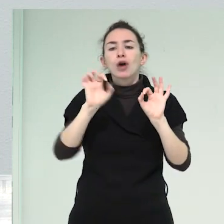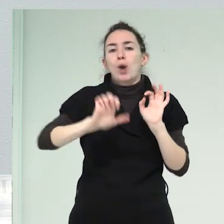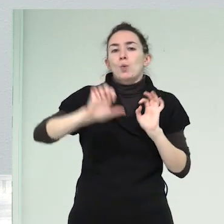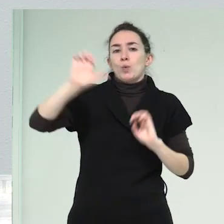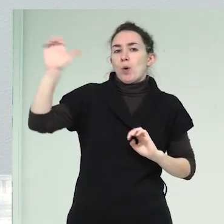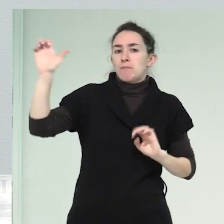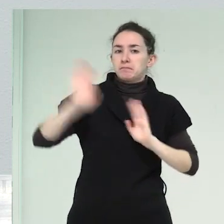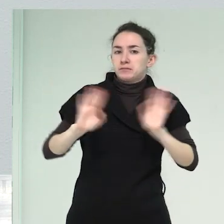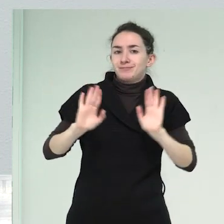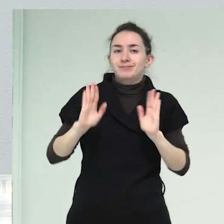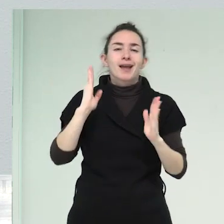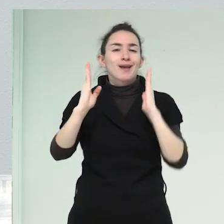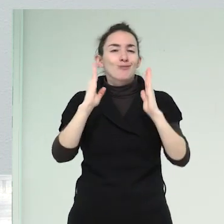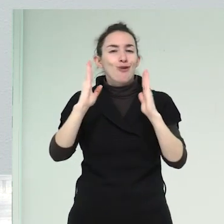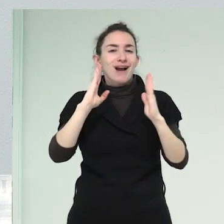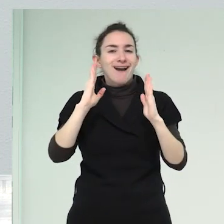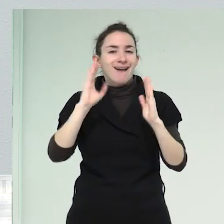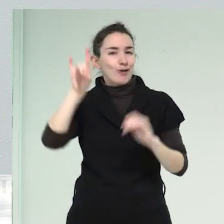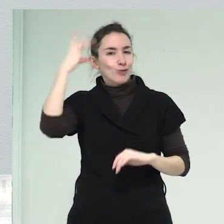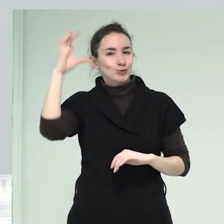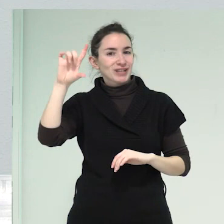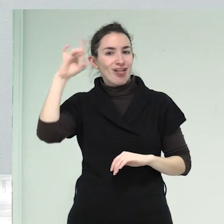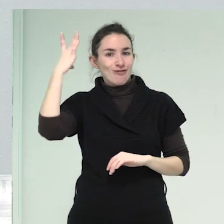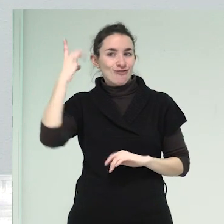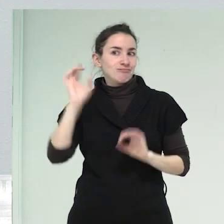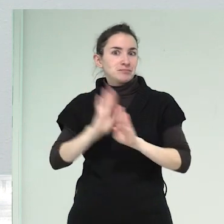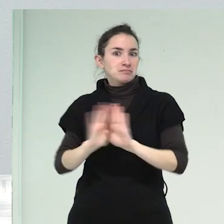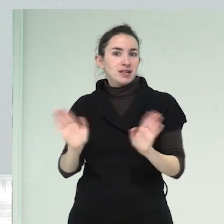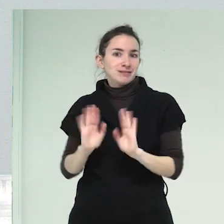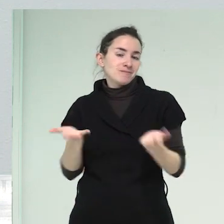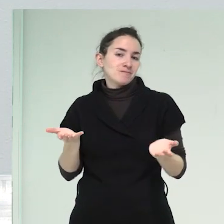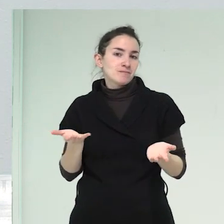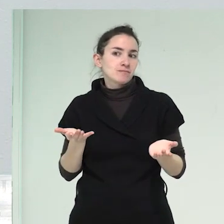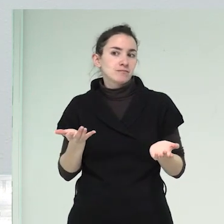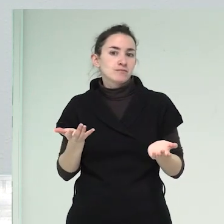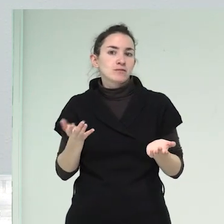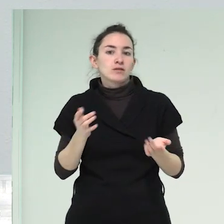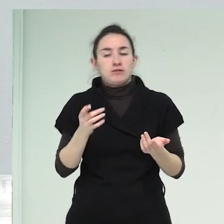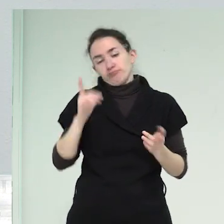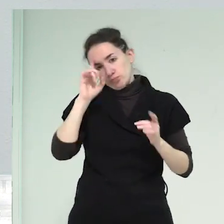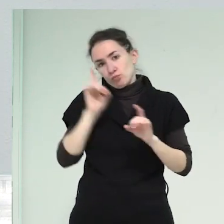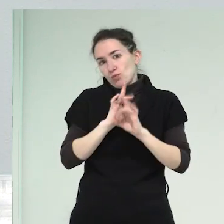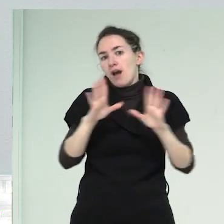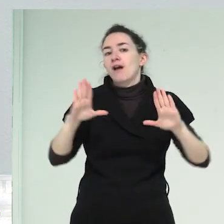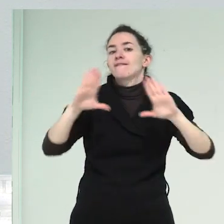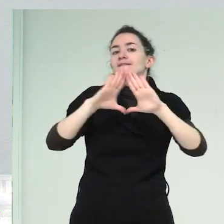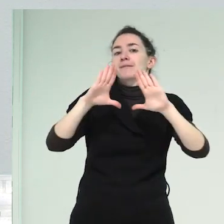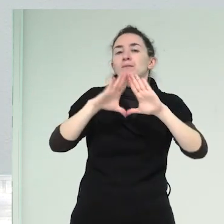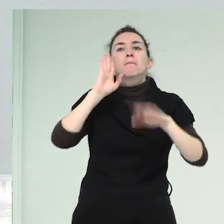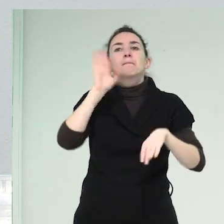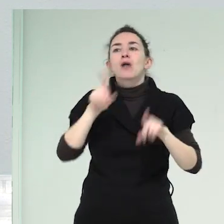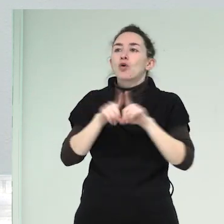¿no? Con la Ilustración. Y por supuesto que el feminismo, tal y como lo conocemos, es una, parece que es un legado